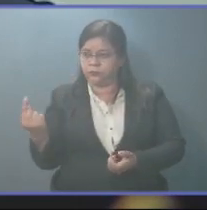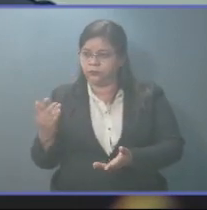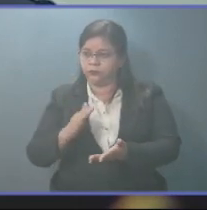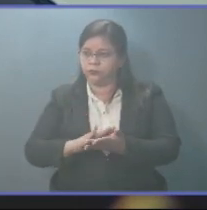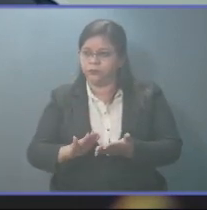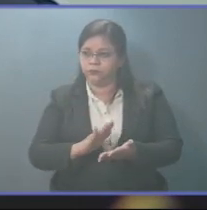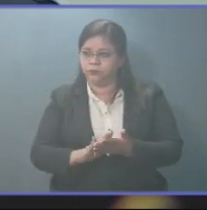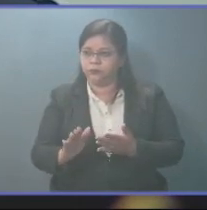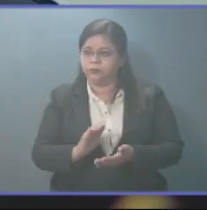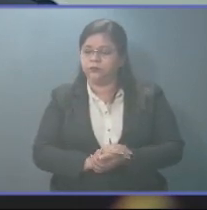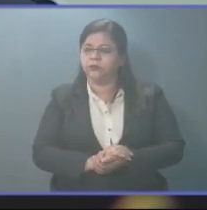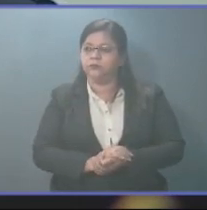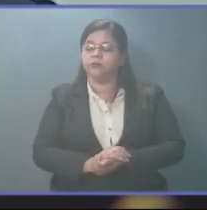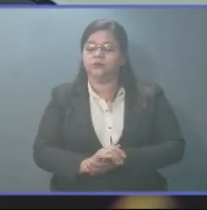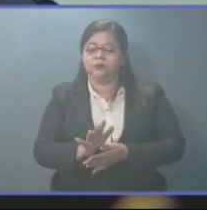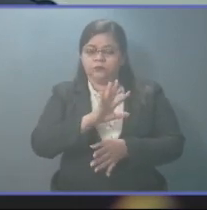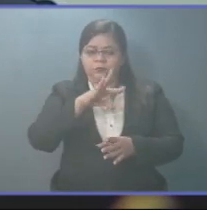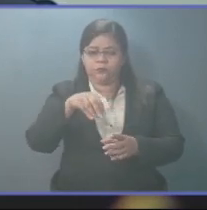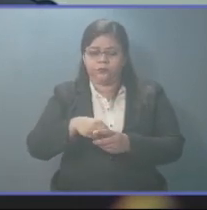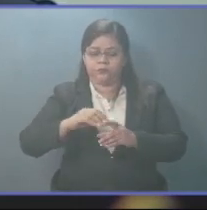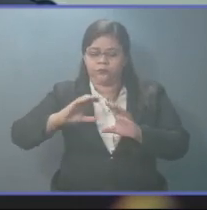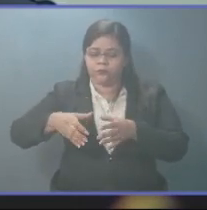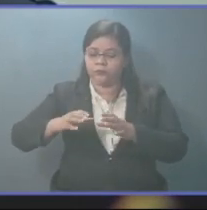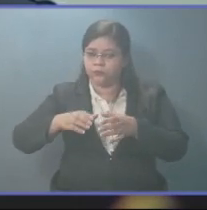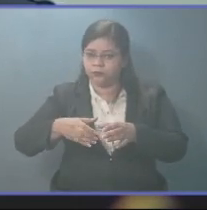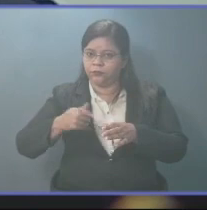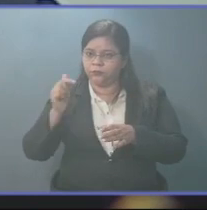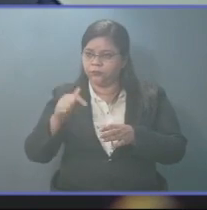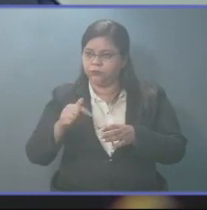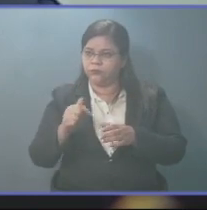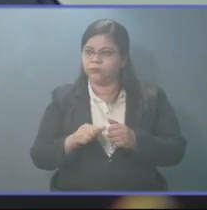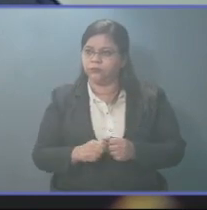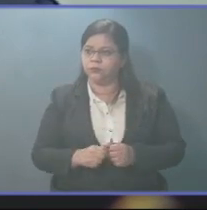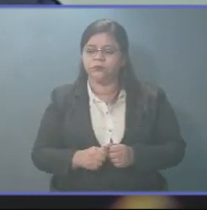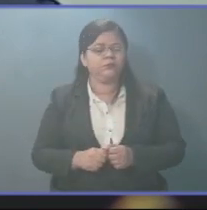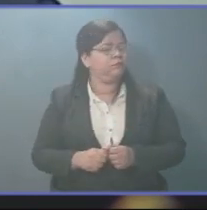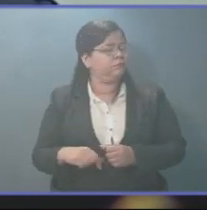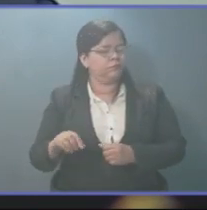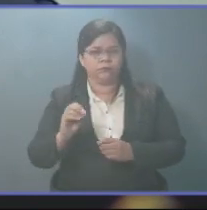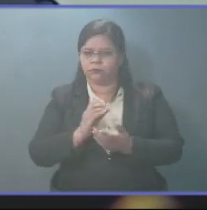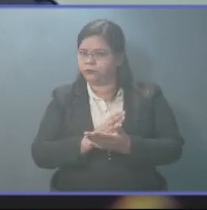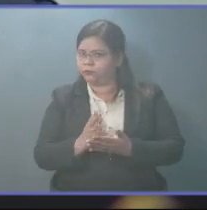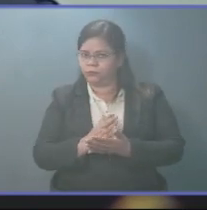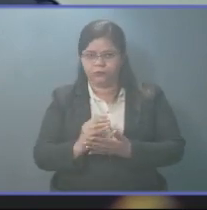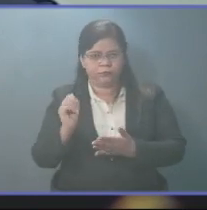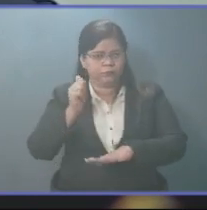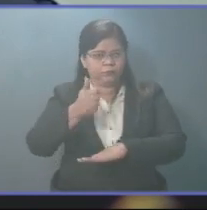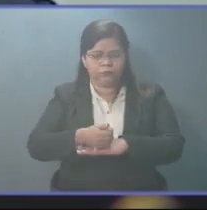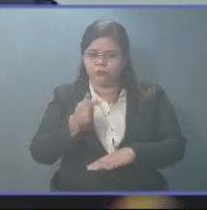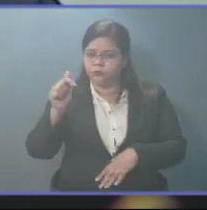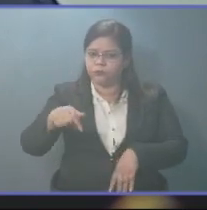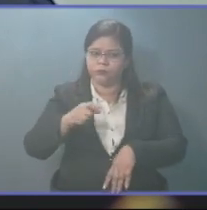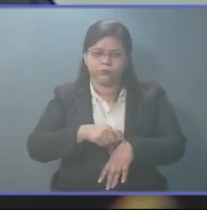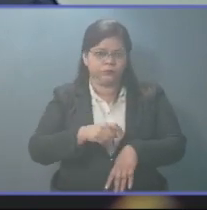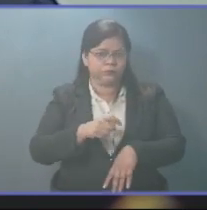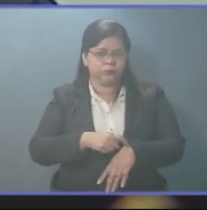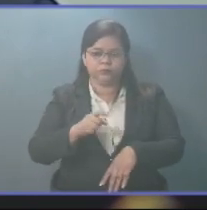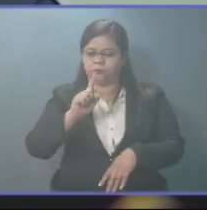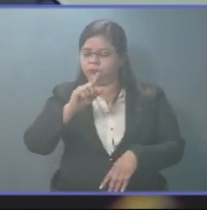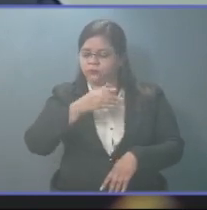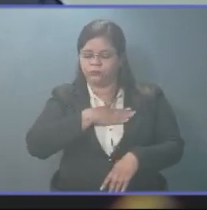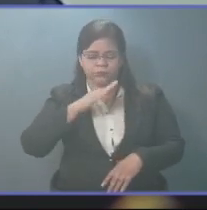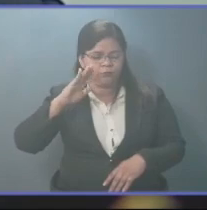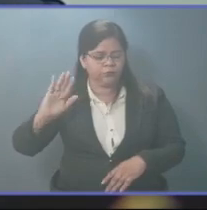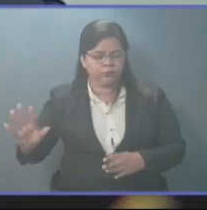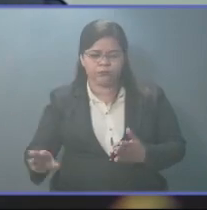empleadores y la integración del comité actuarial, no han sido creadas a la fecha, incumpliendo con